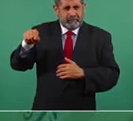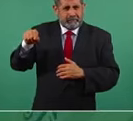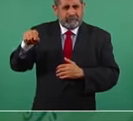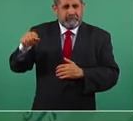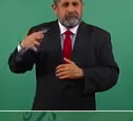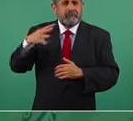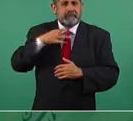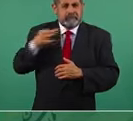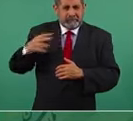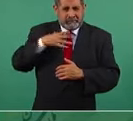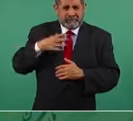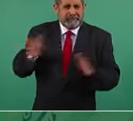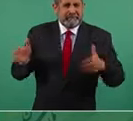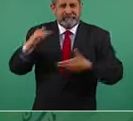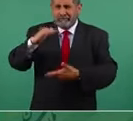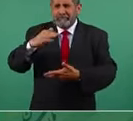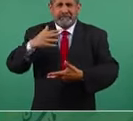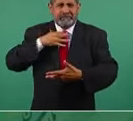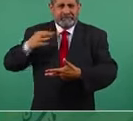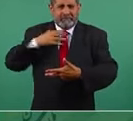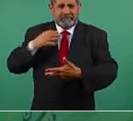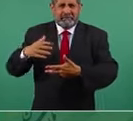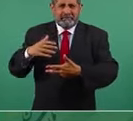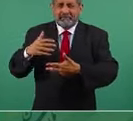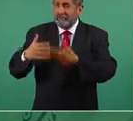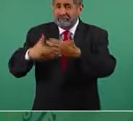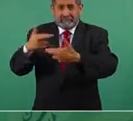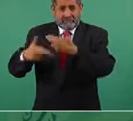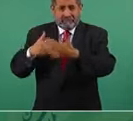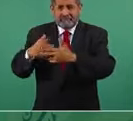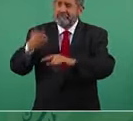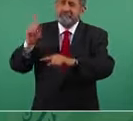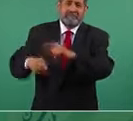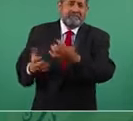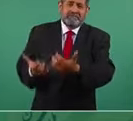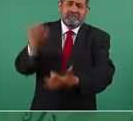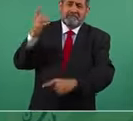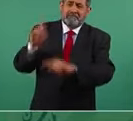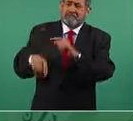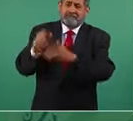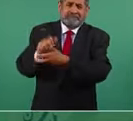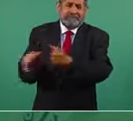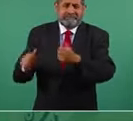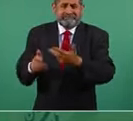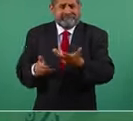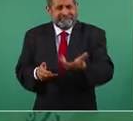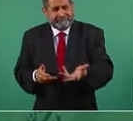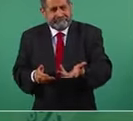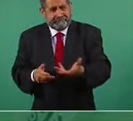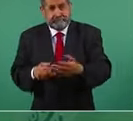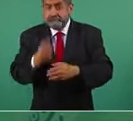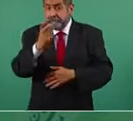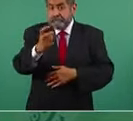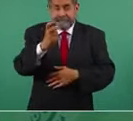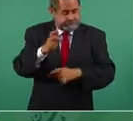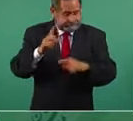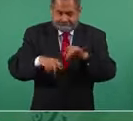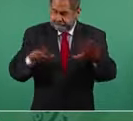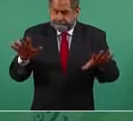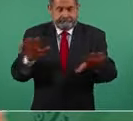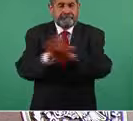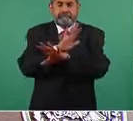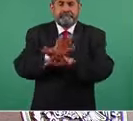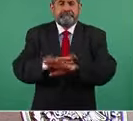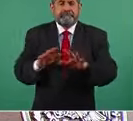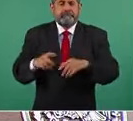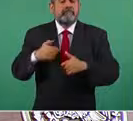telas y pacas de ropa. Entonces, todo eso ya va a cambiar.